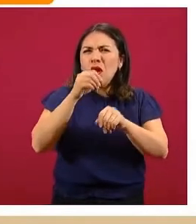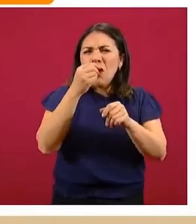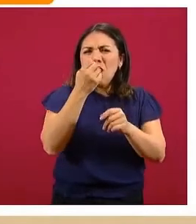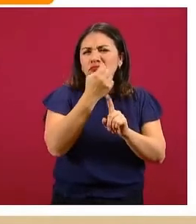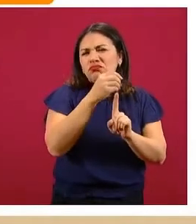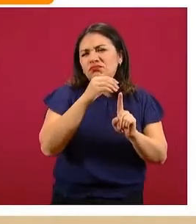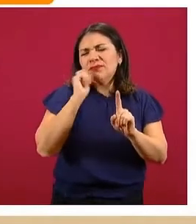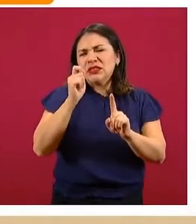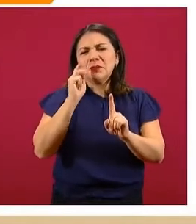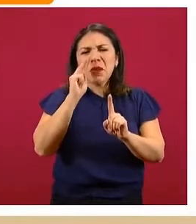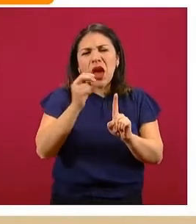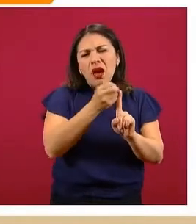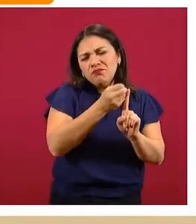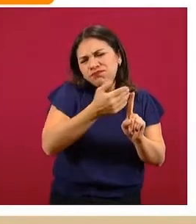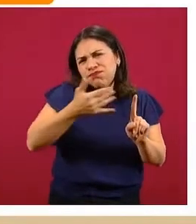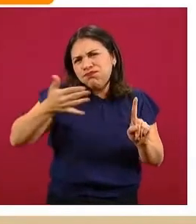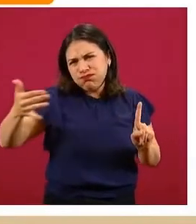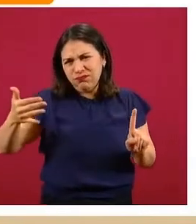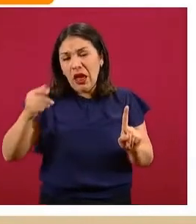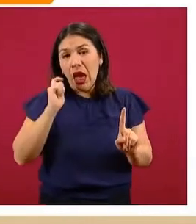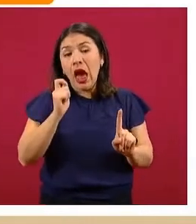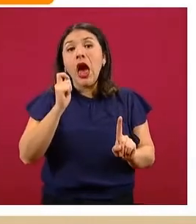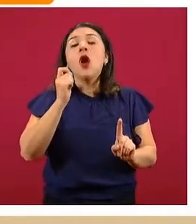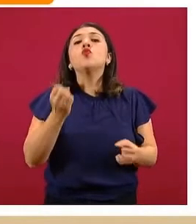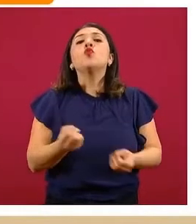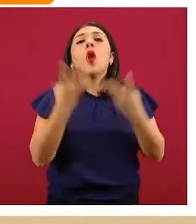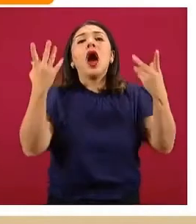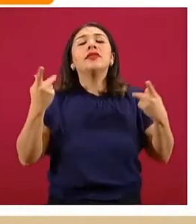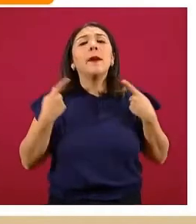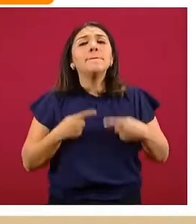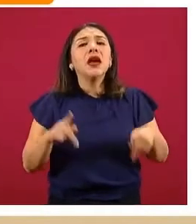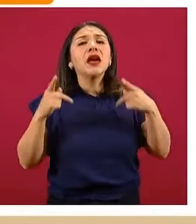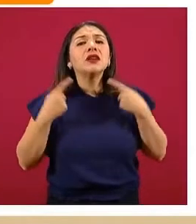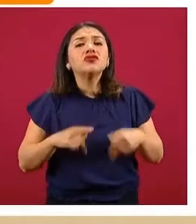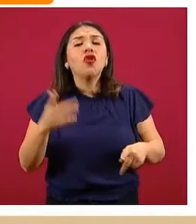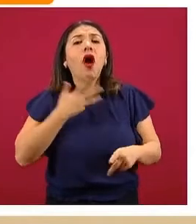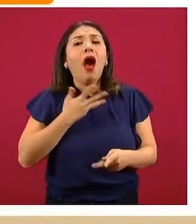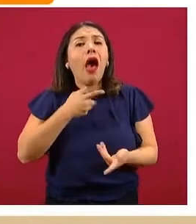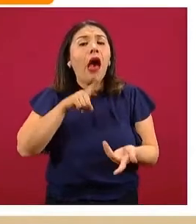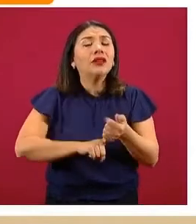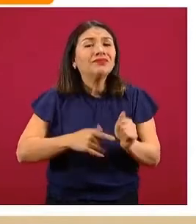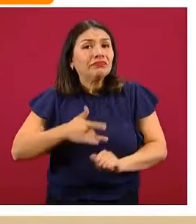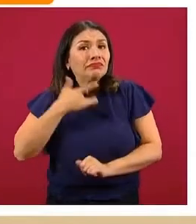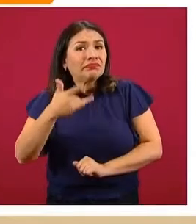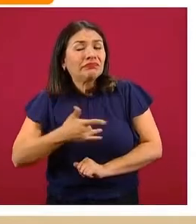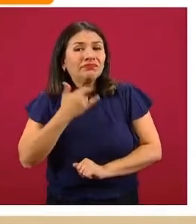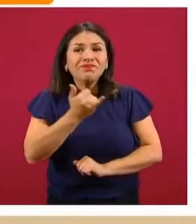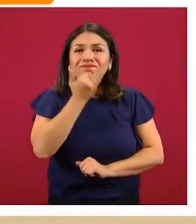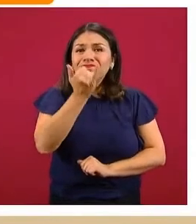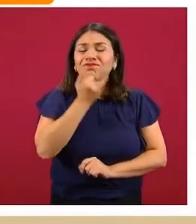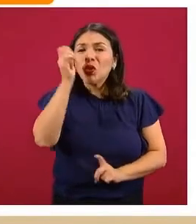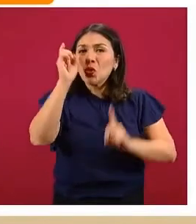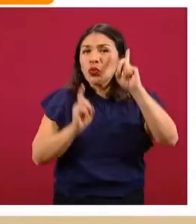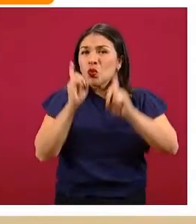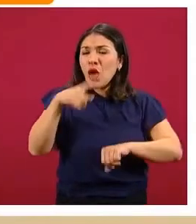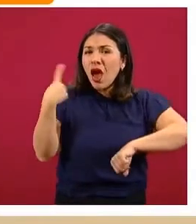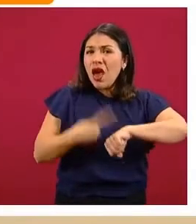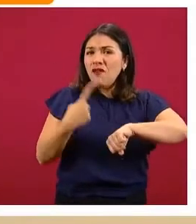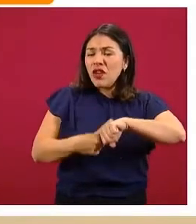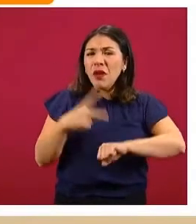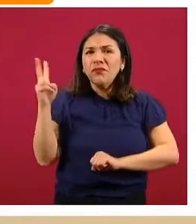en el eje horizontal, son la cantidad de personas que presentaron signos o síntomas de